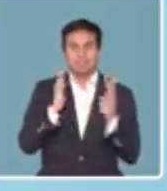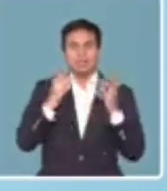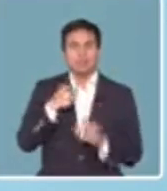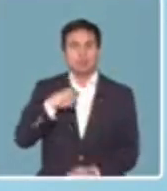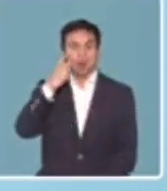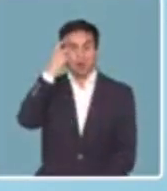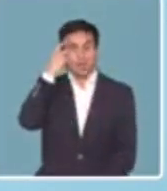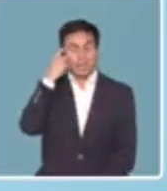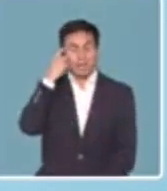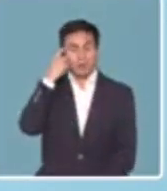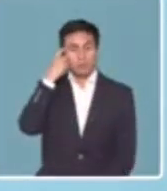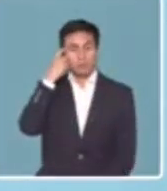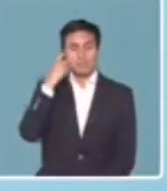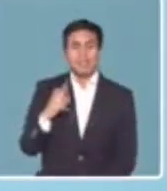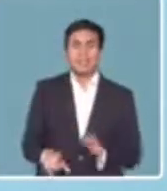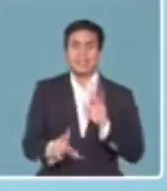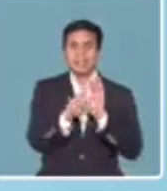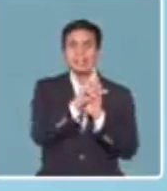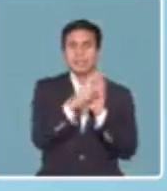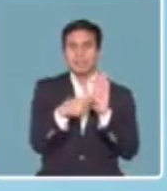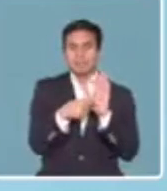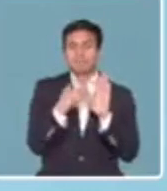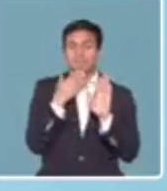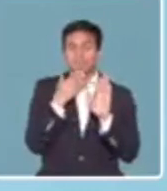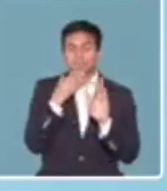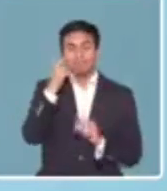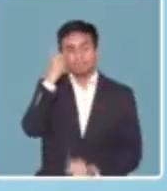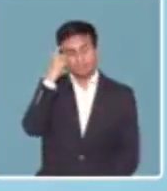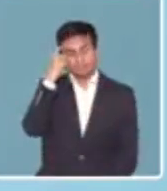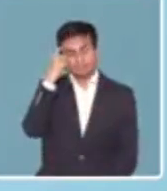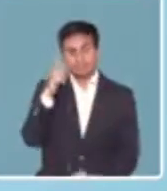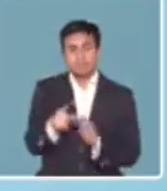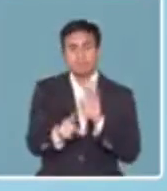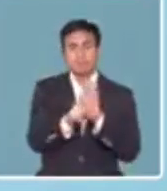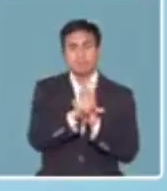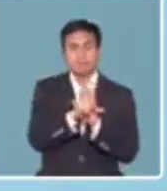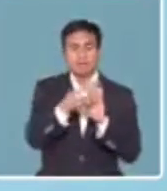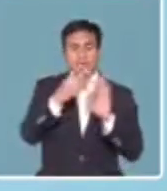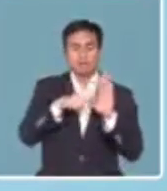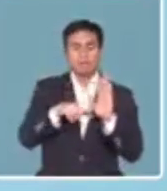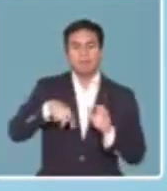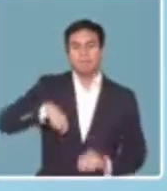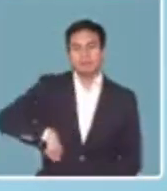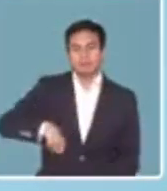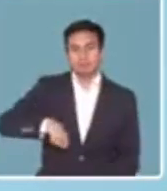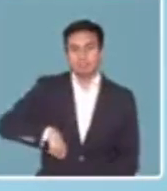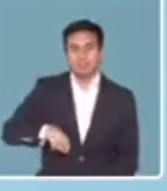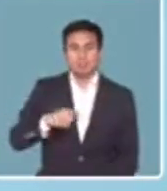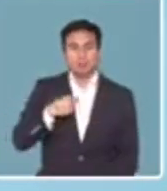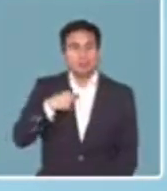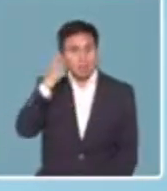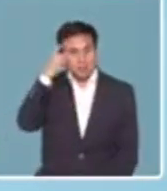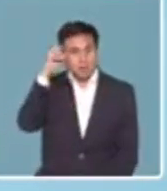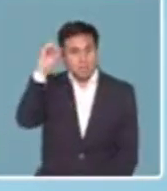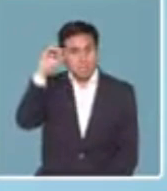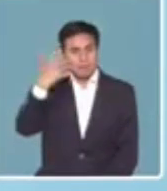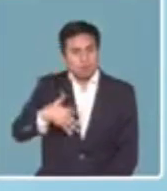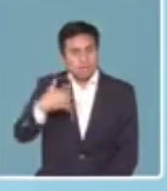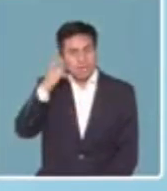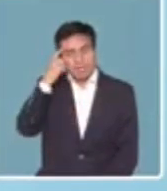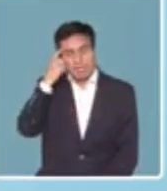Creo que de esta ley, y que también está considerado en la reforma de pensiones, y me parece muy